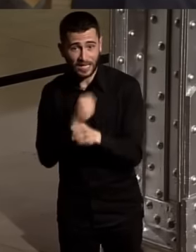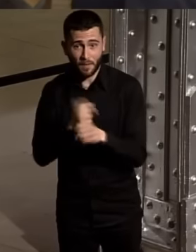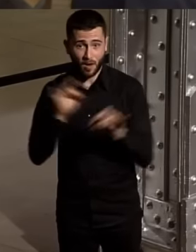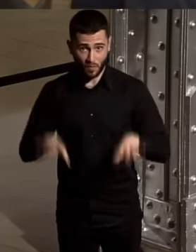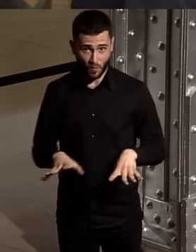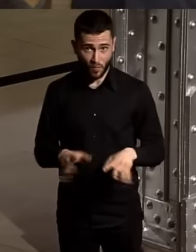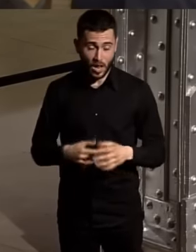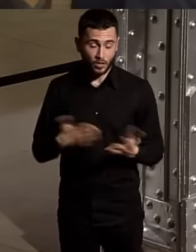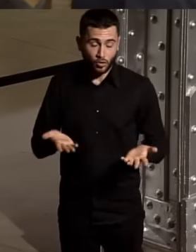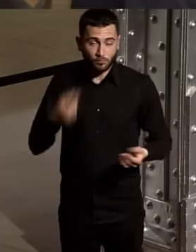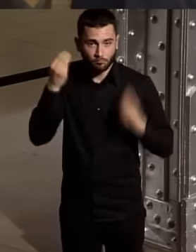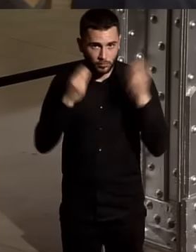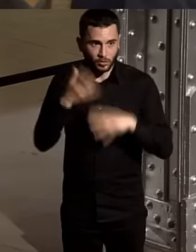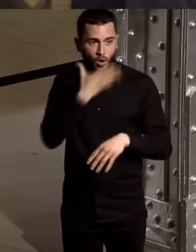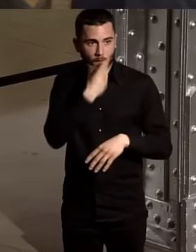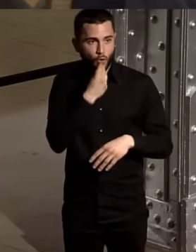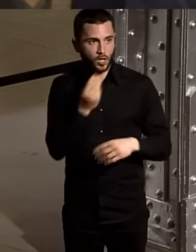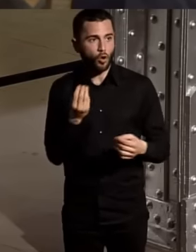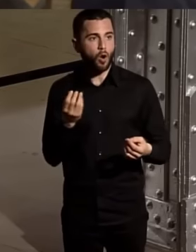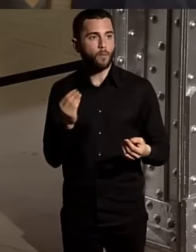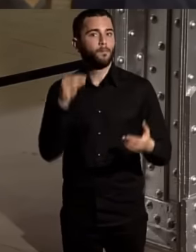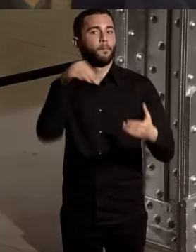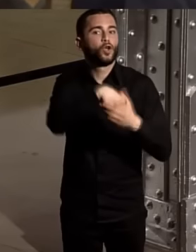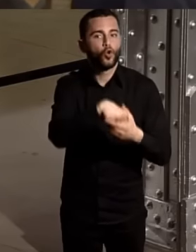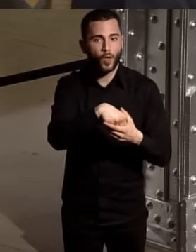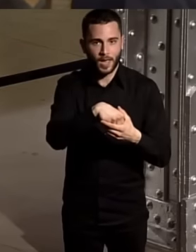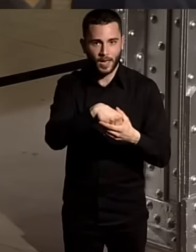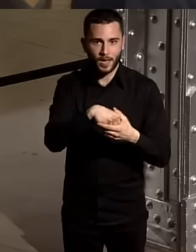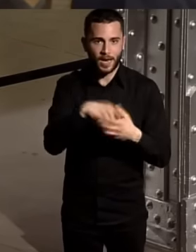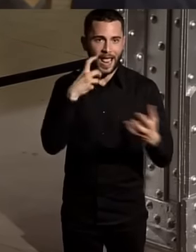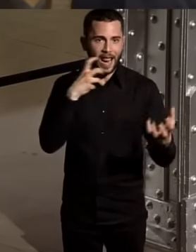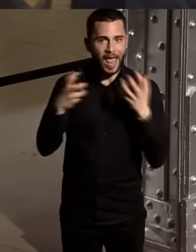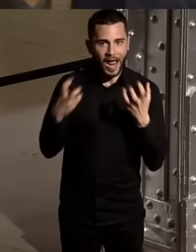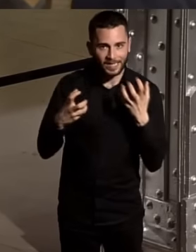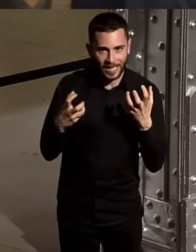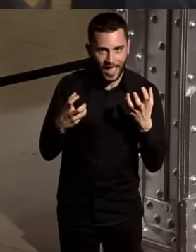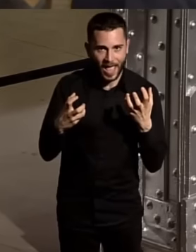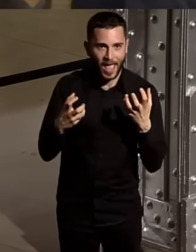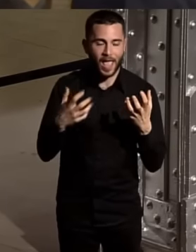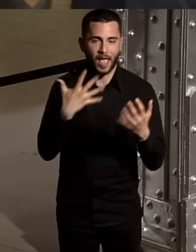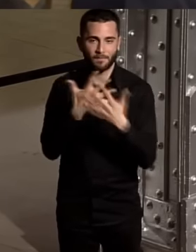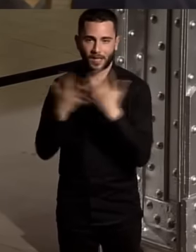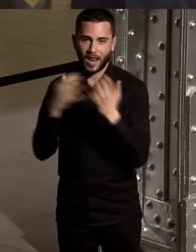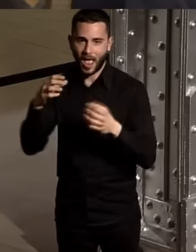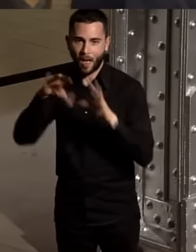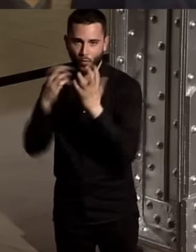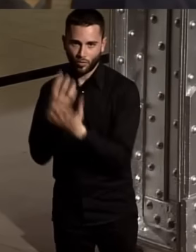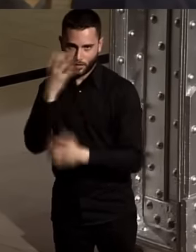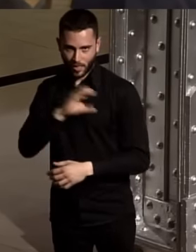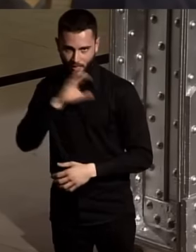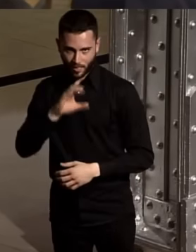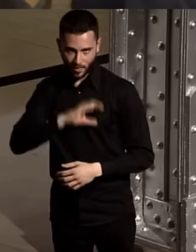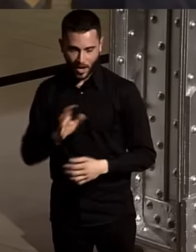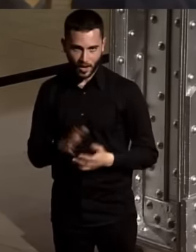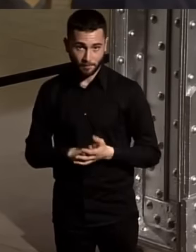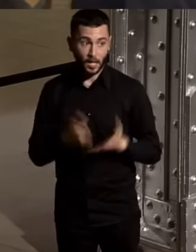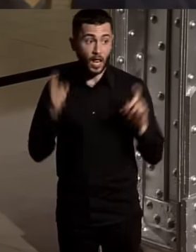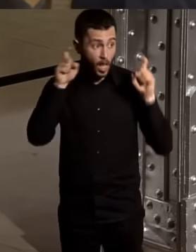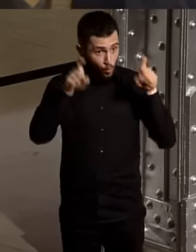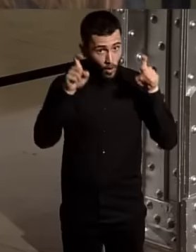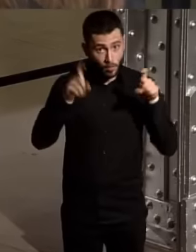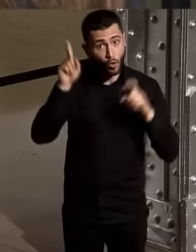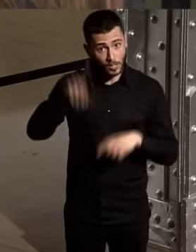sí que es bonito el incluir no el mundo del arte dentro del mundo de la ciencia y la divulgación